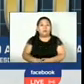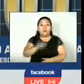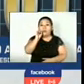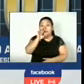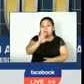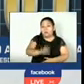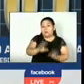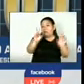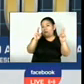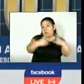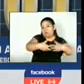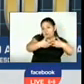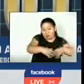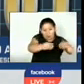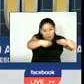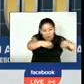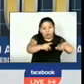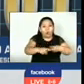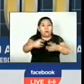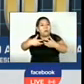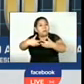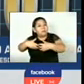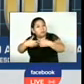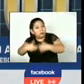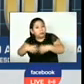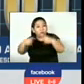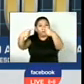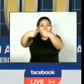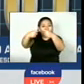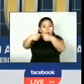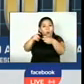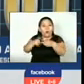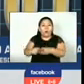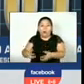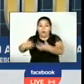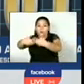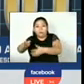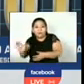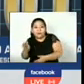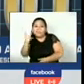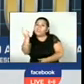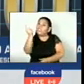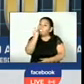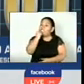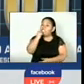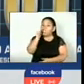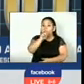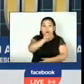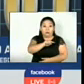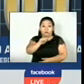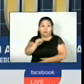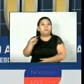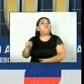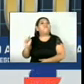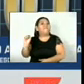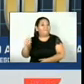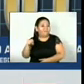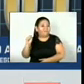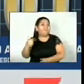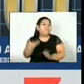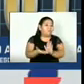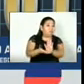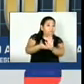plástico, el sector eléctrico y también el cemento son de los cuales sí registraron un incremento